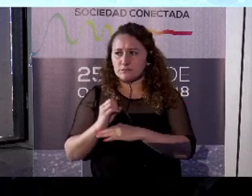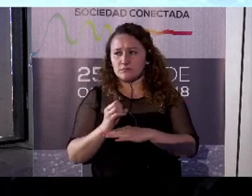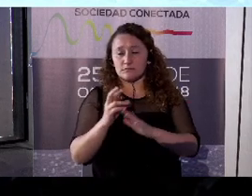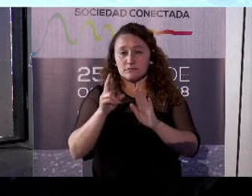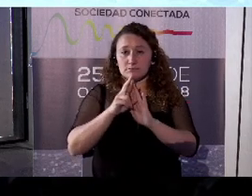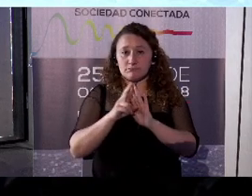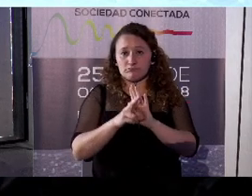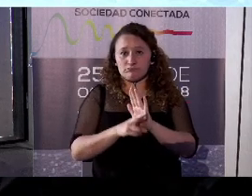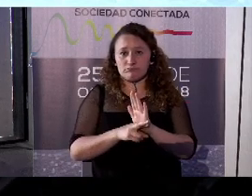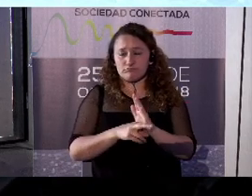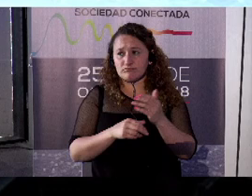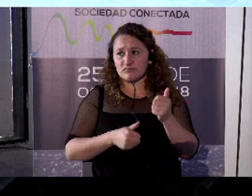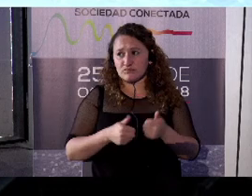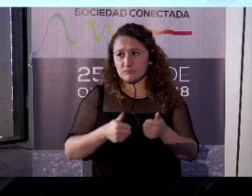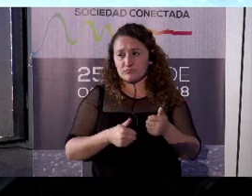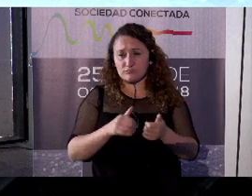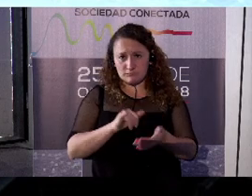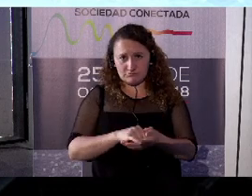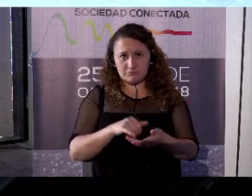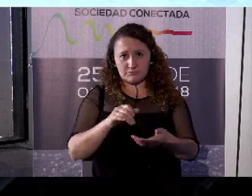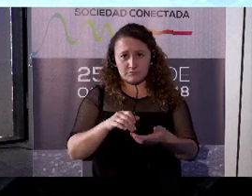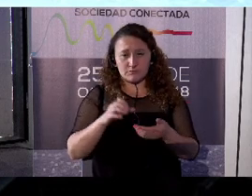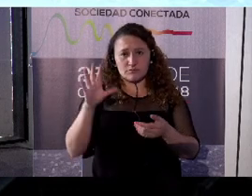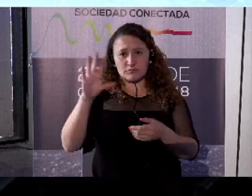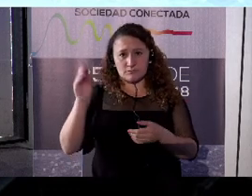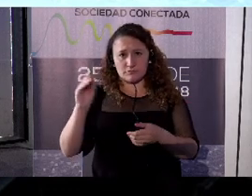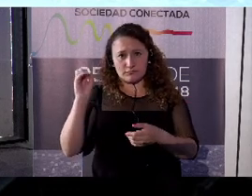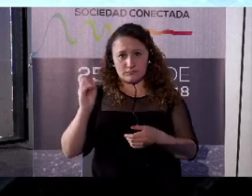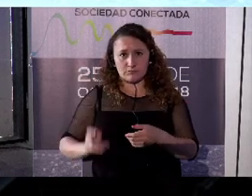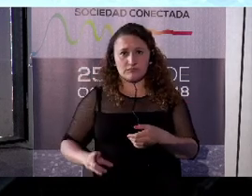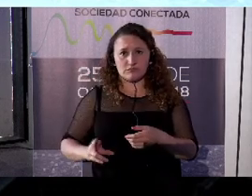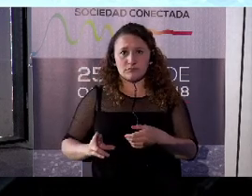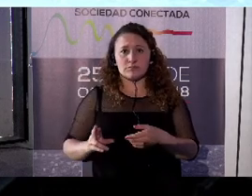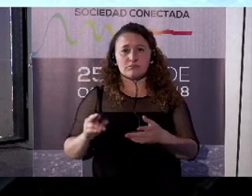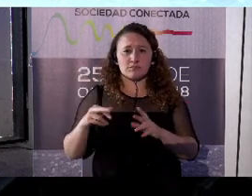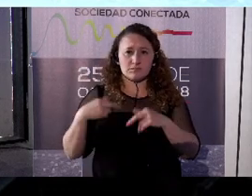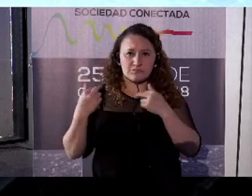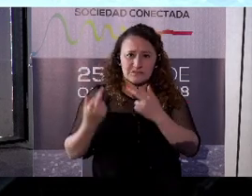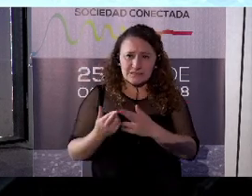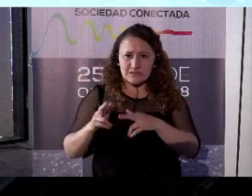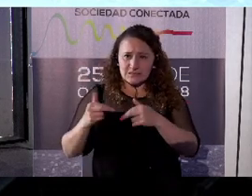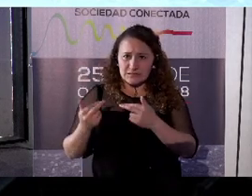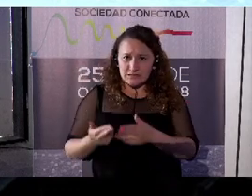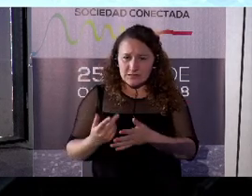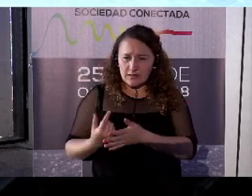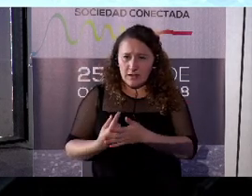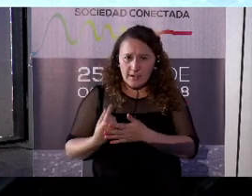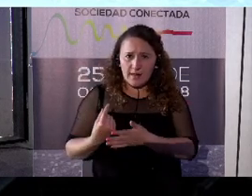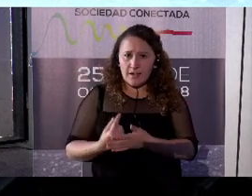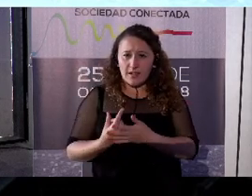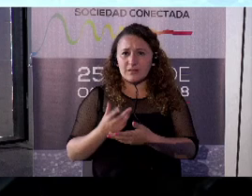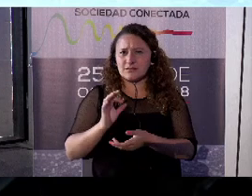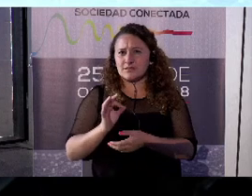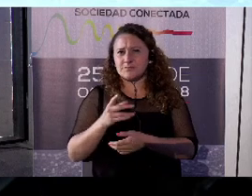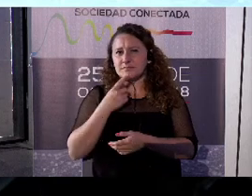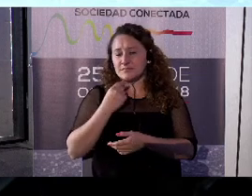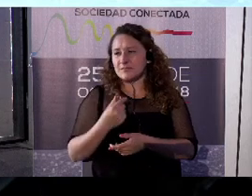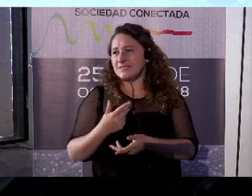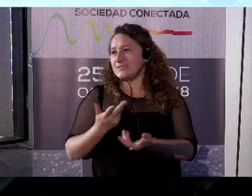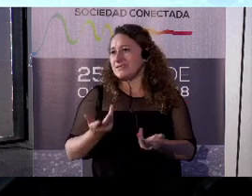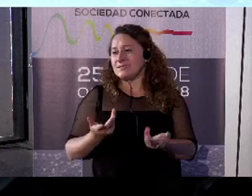reglamentarias de espectro en Sudáfrica nos hemos reunido mucho con ellos y siempre dicen que están sub